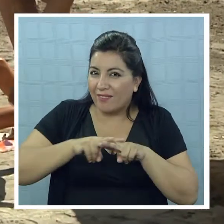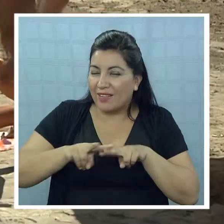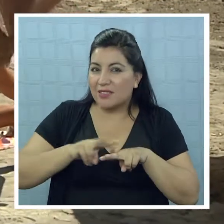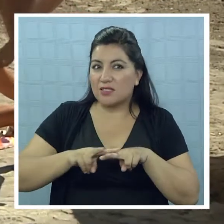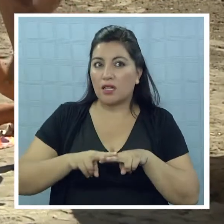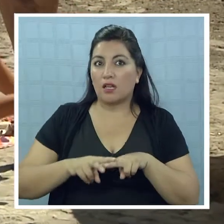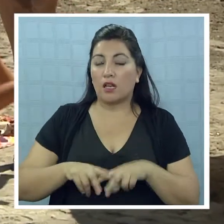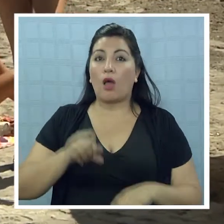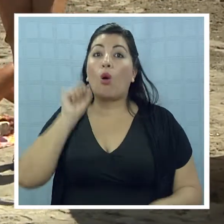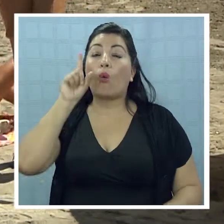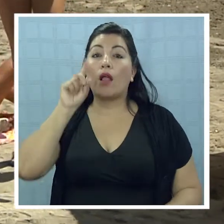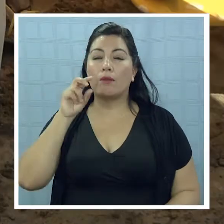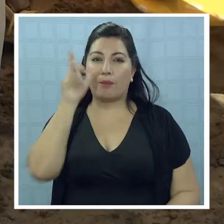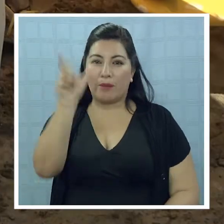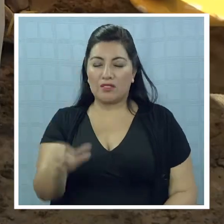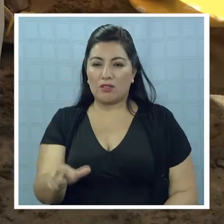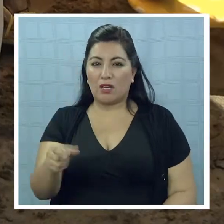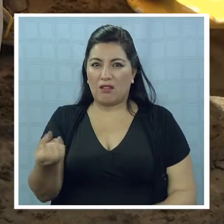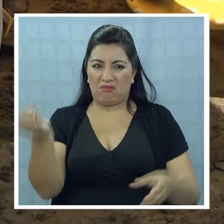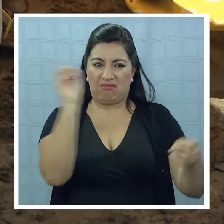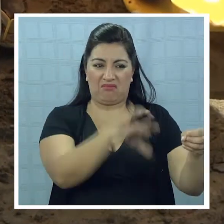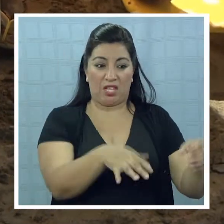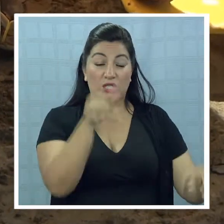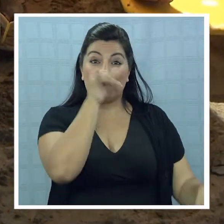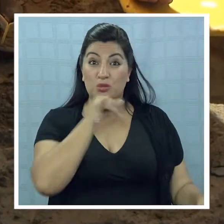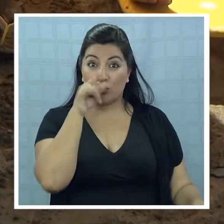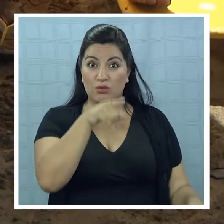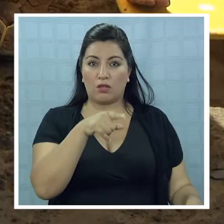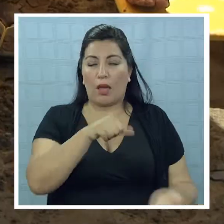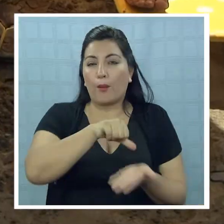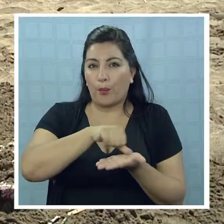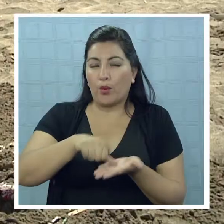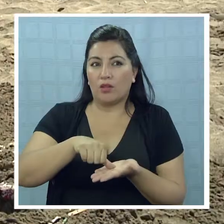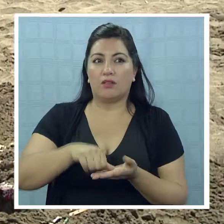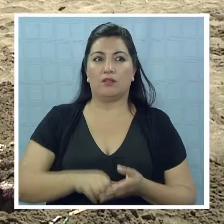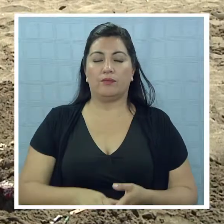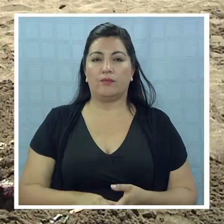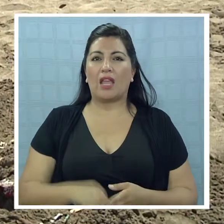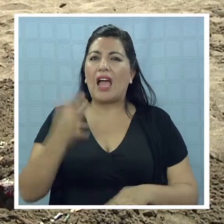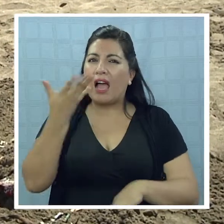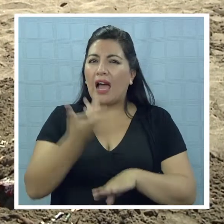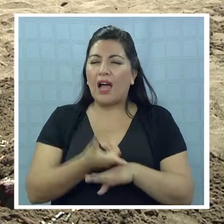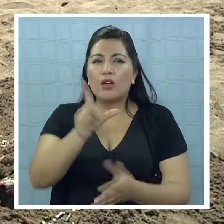en la ciudad, intentamos conocer si existe alguna medida destinada a sitios